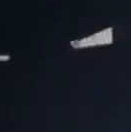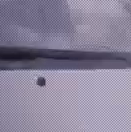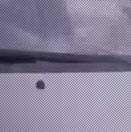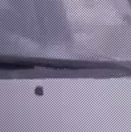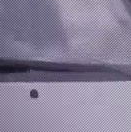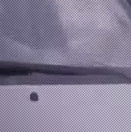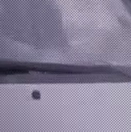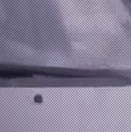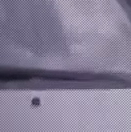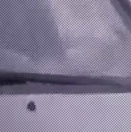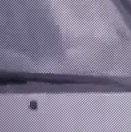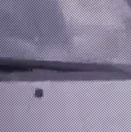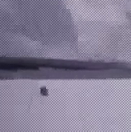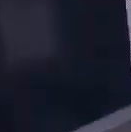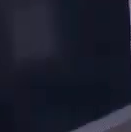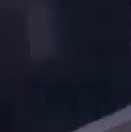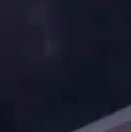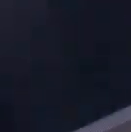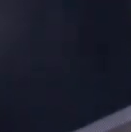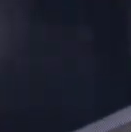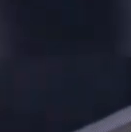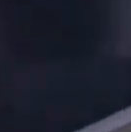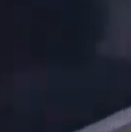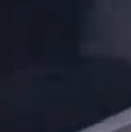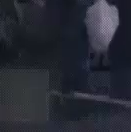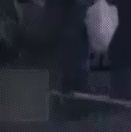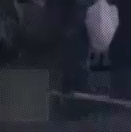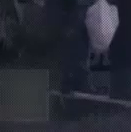ángeles, dan su vida por cumplir con su